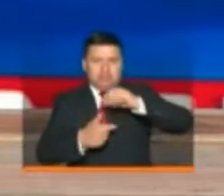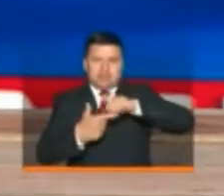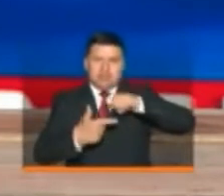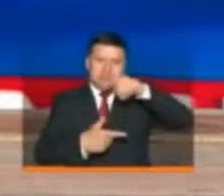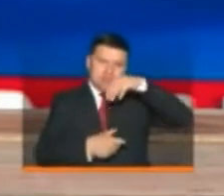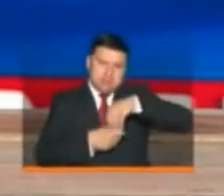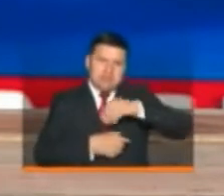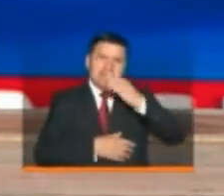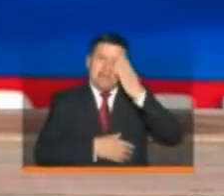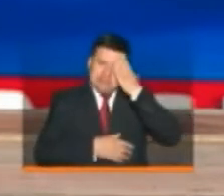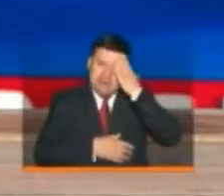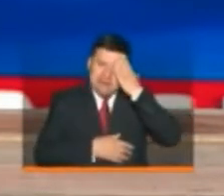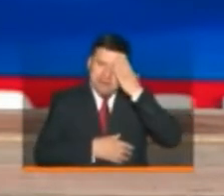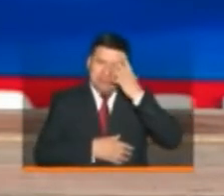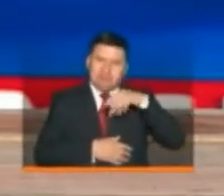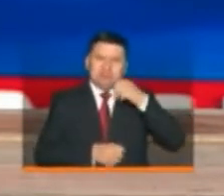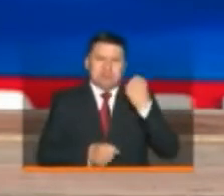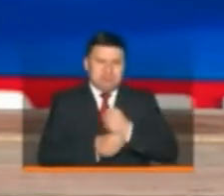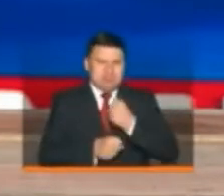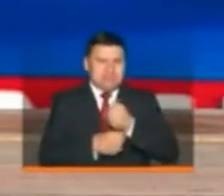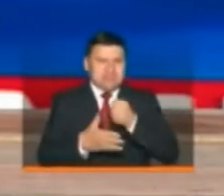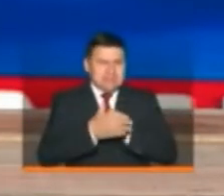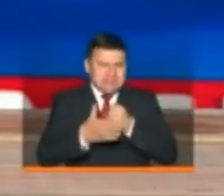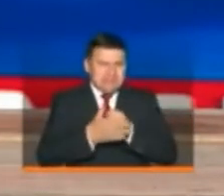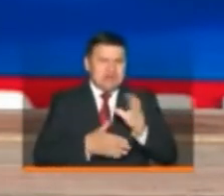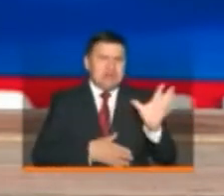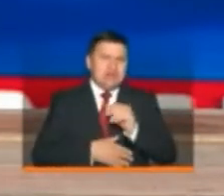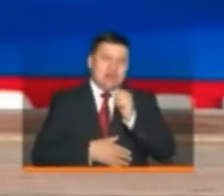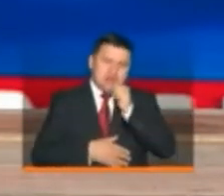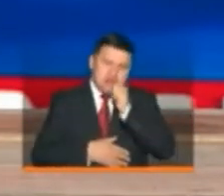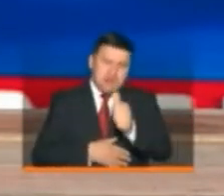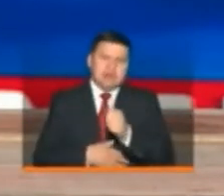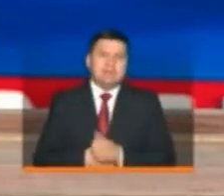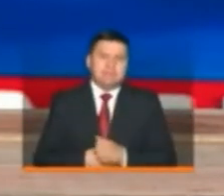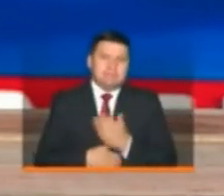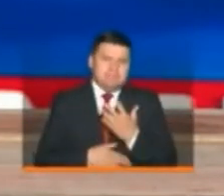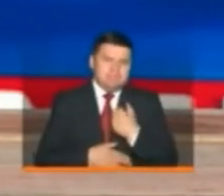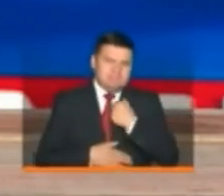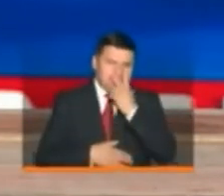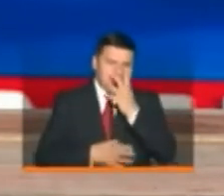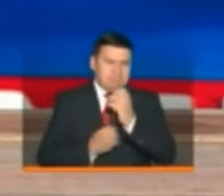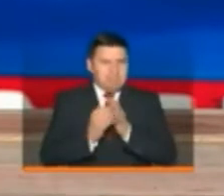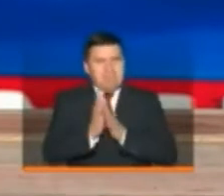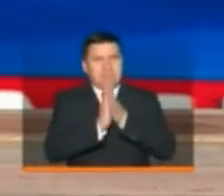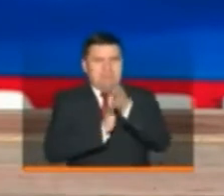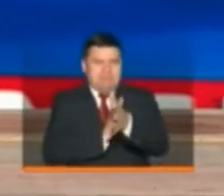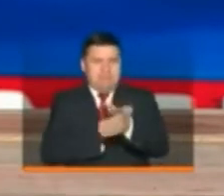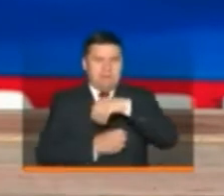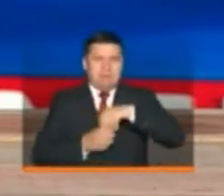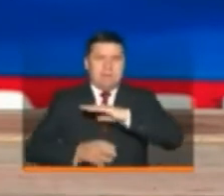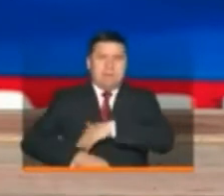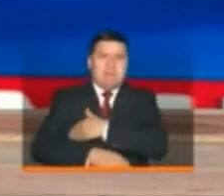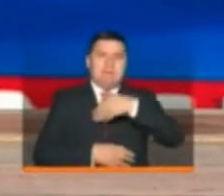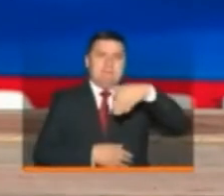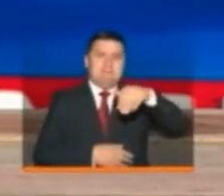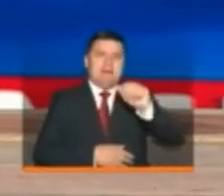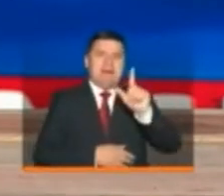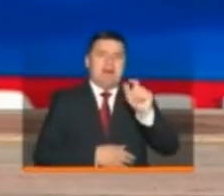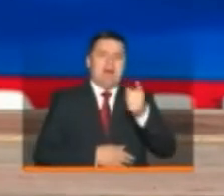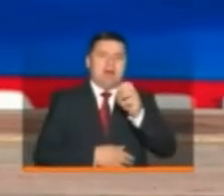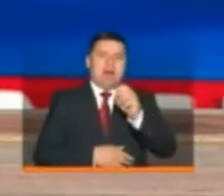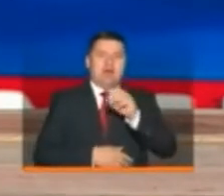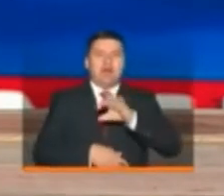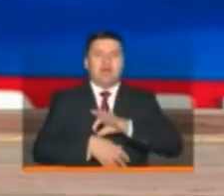económica. Sabemos que esto es una labor perseverante de todos los días y quiero que ustedes vean el mensaje que nos envía el ministro Malagón con la